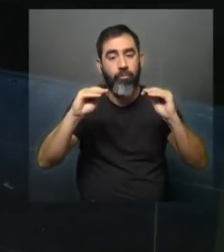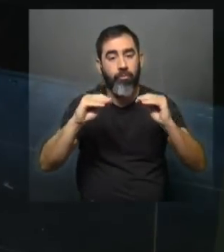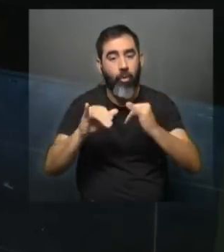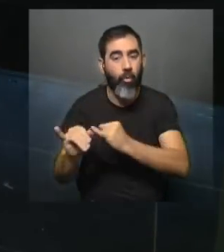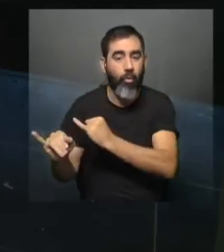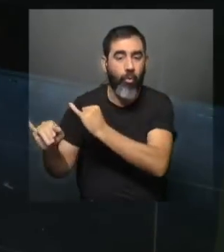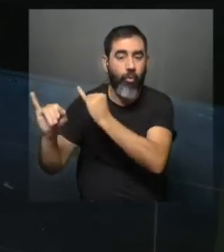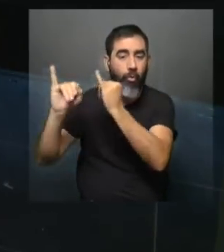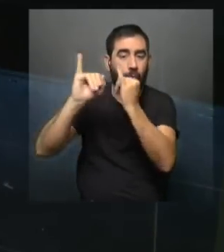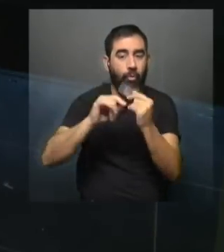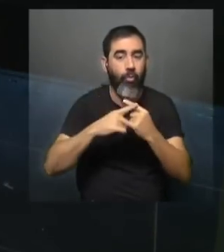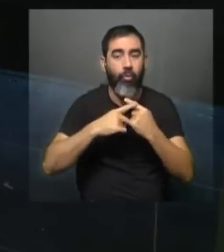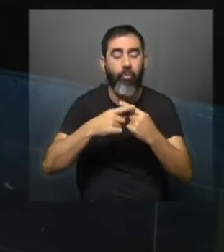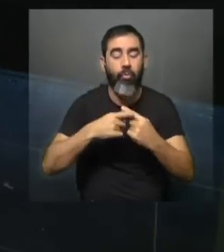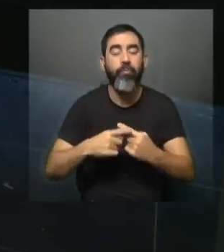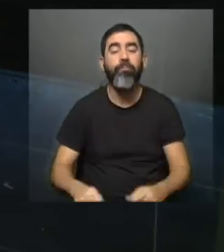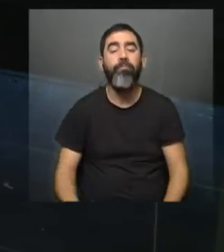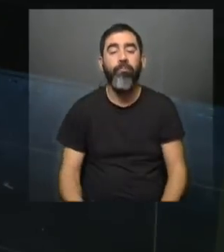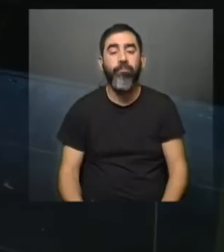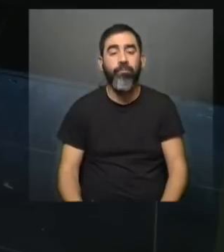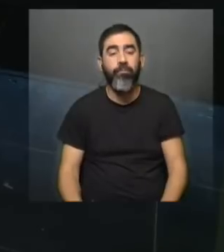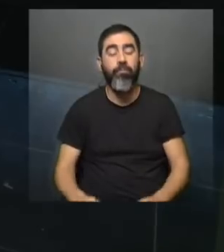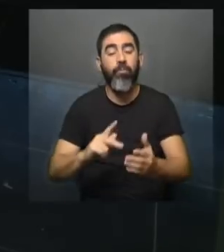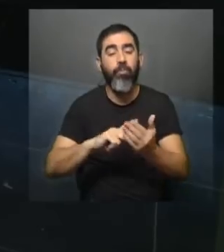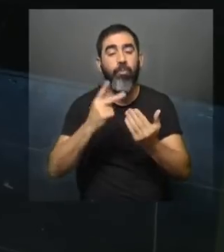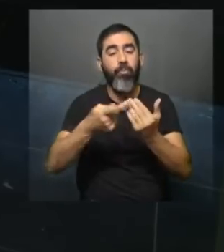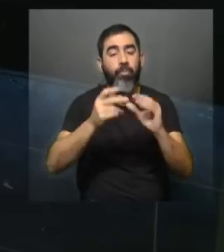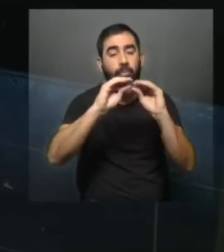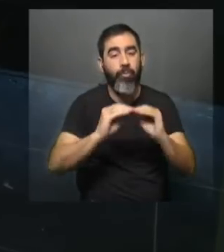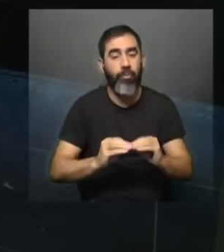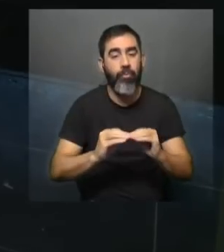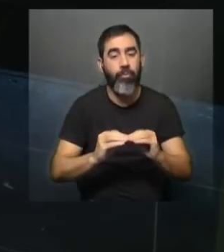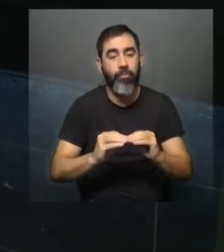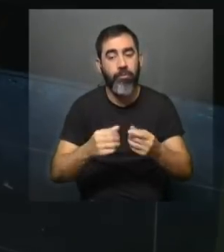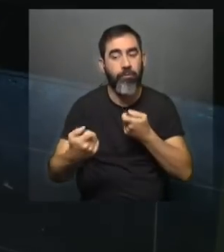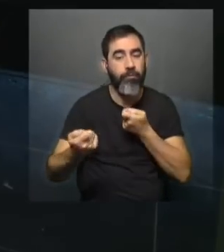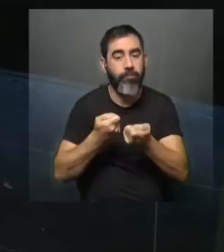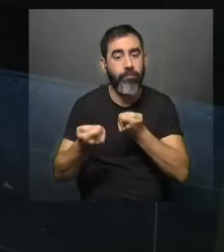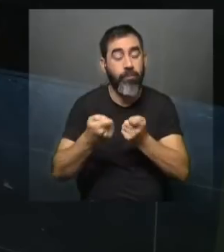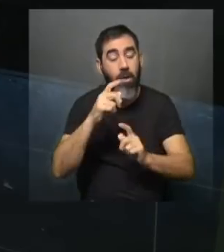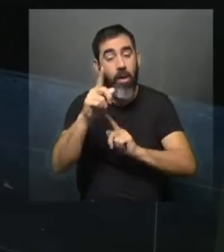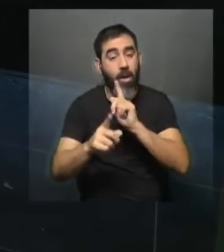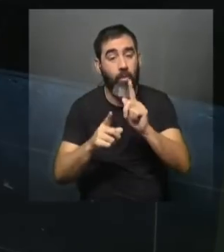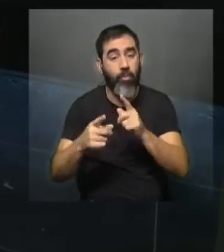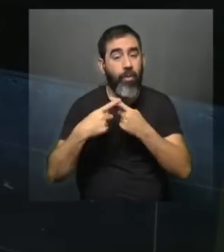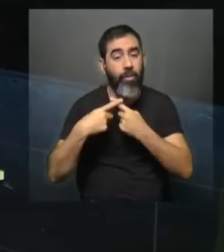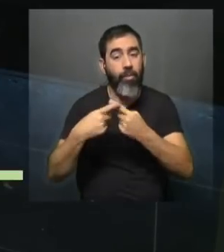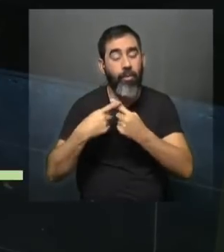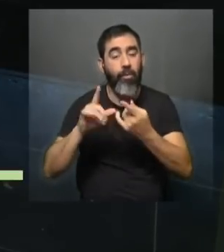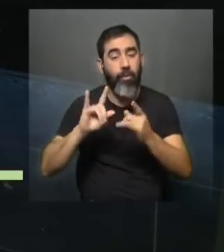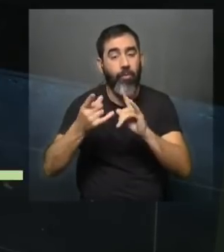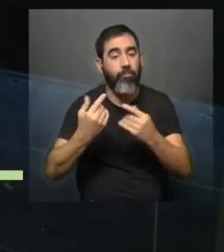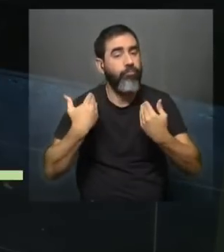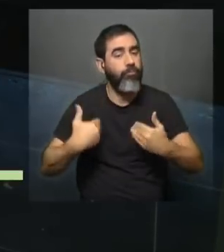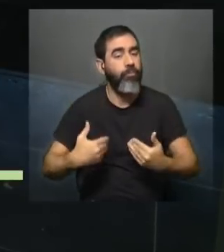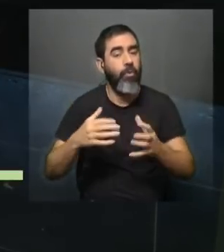Prácticamente todo el día trabajando en eso no exactamente Sí el proyecto de rendición de cuentas pese a las tensiones surgidas durante el debate parlamentario por